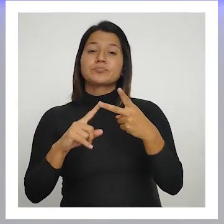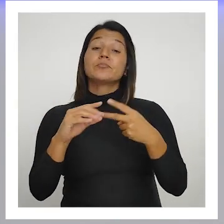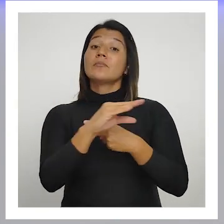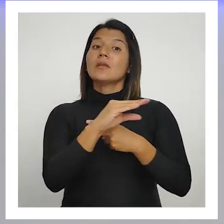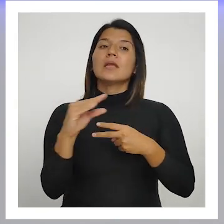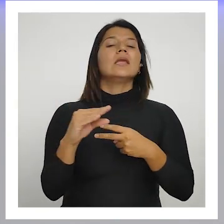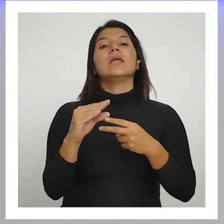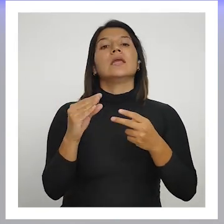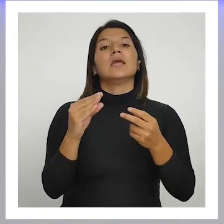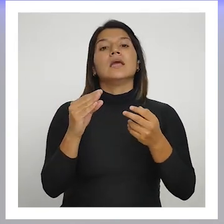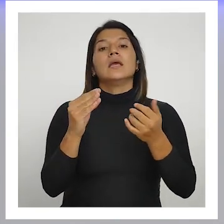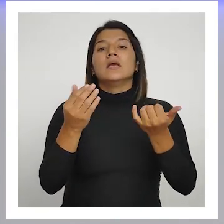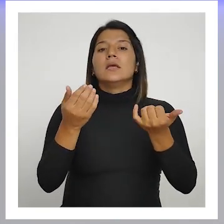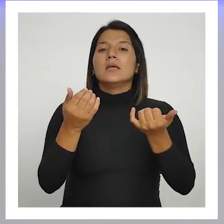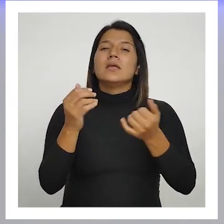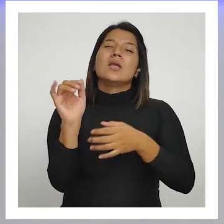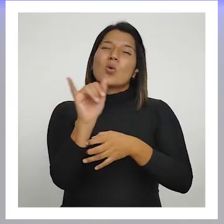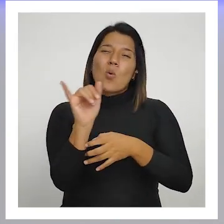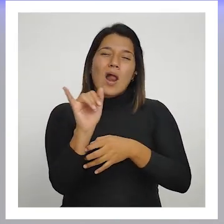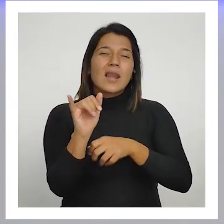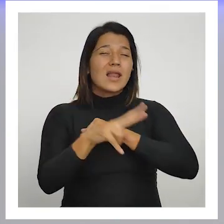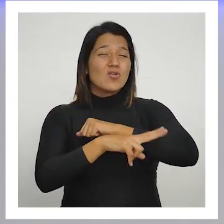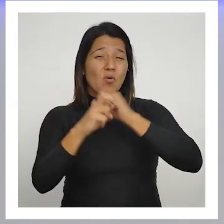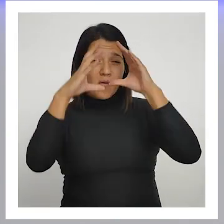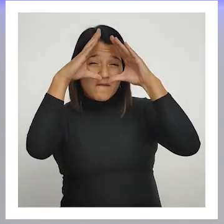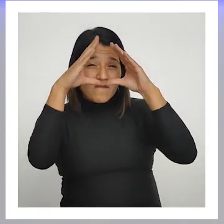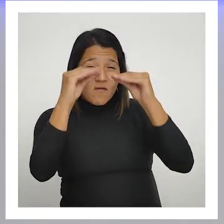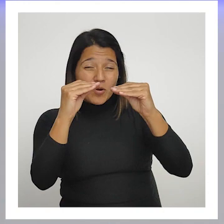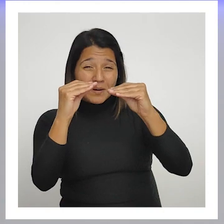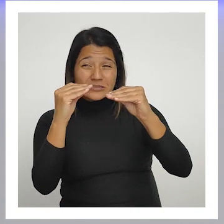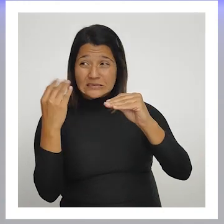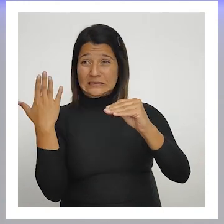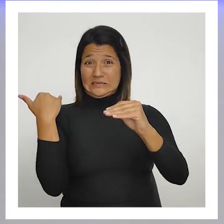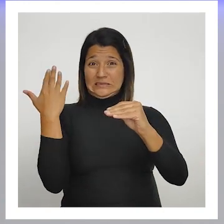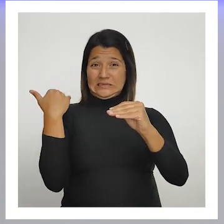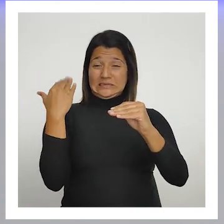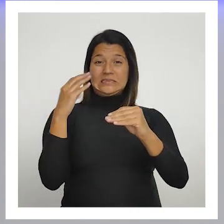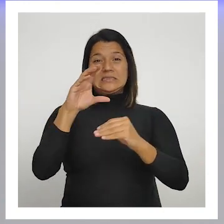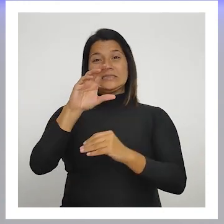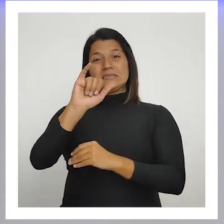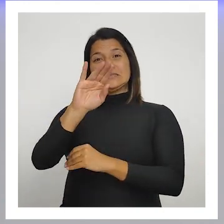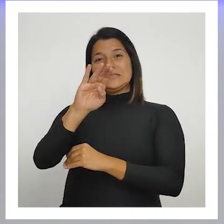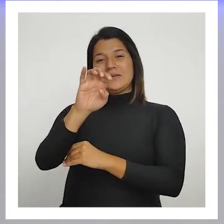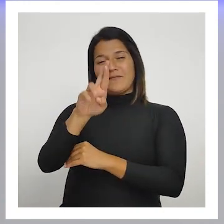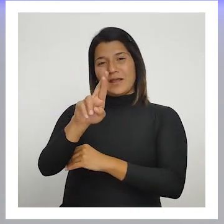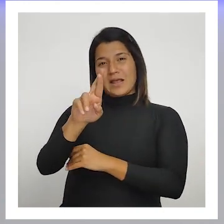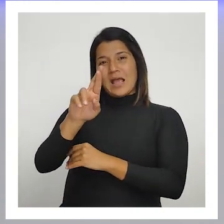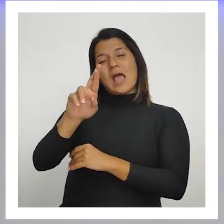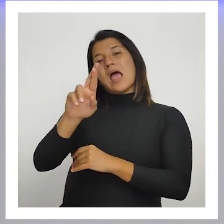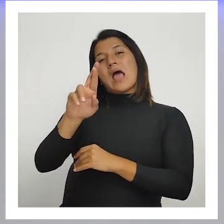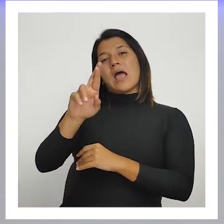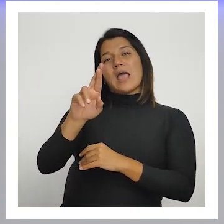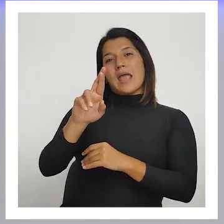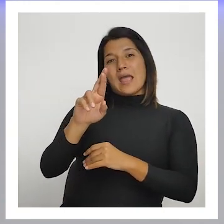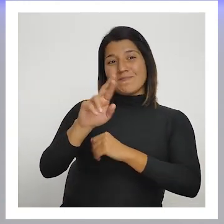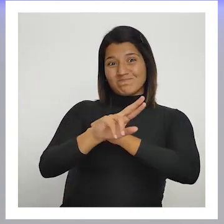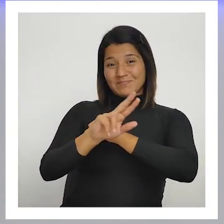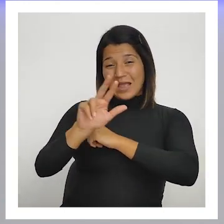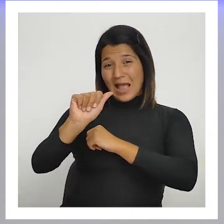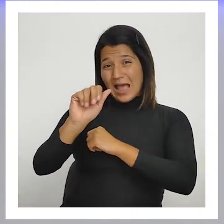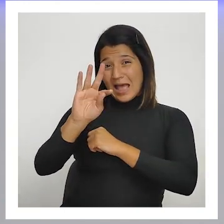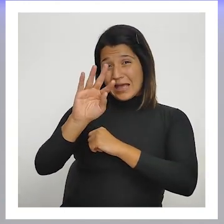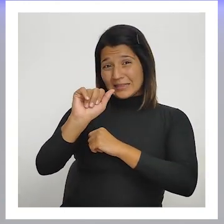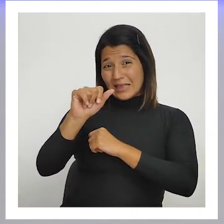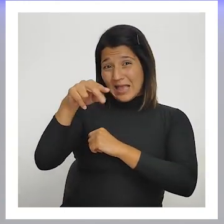estamos trabajando para recuperarnos, que fue el ciberataque del que fuimos objeto el 17 de enero de este año. Pues